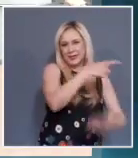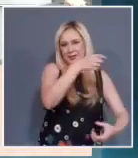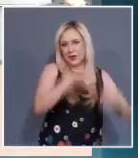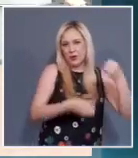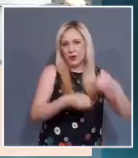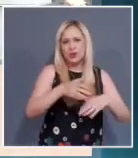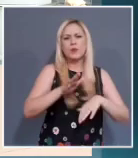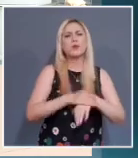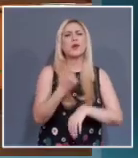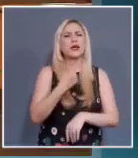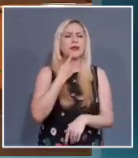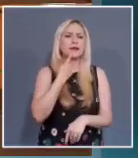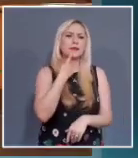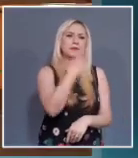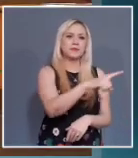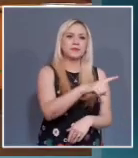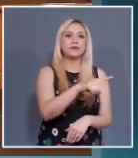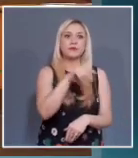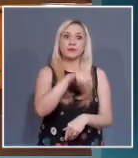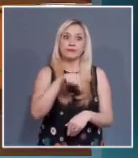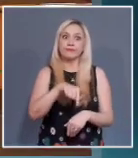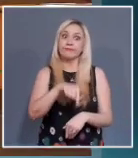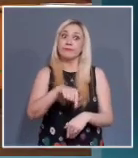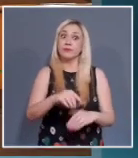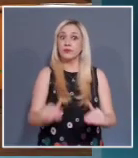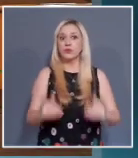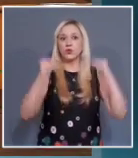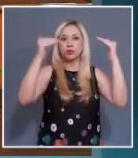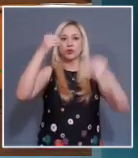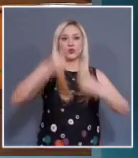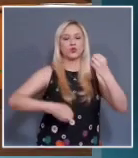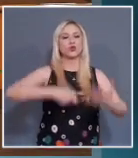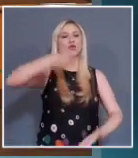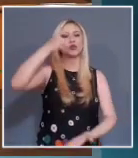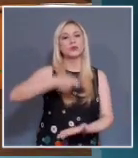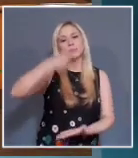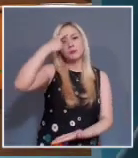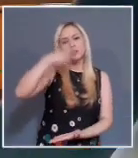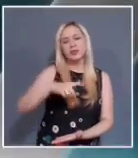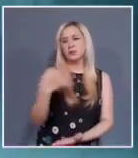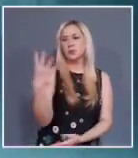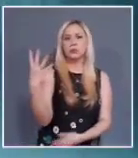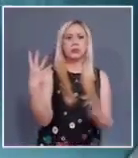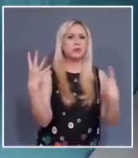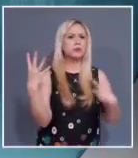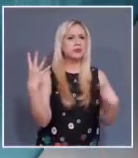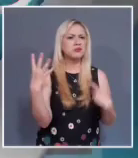promovió ante la Suprema Corte, solicitando que pueda sesionar con solo 4 de sus integrantes.